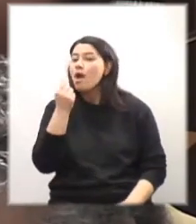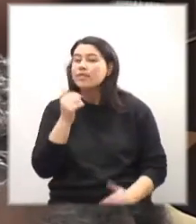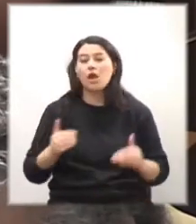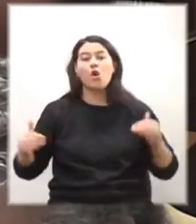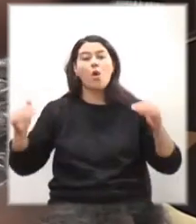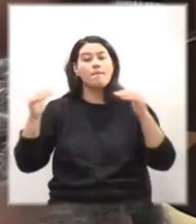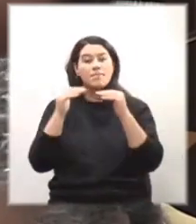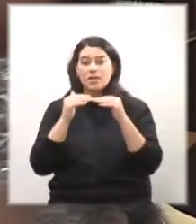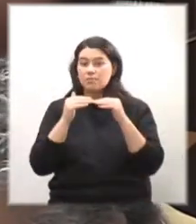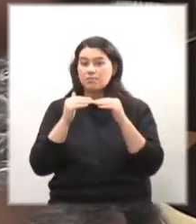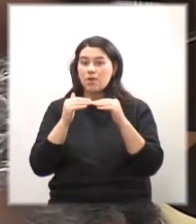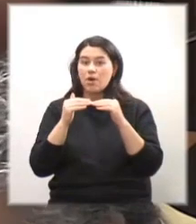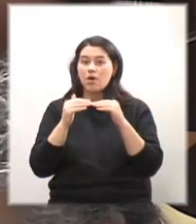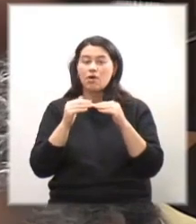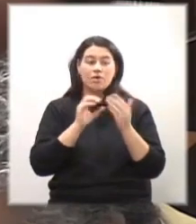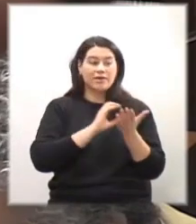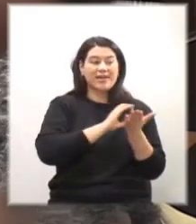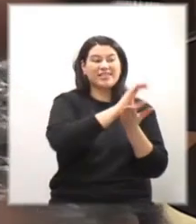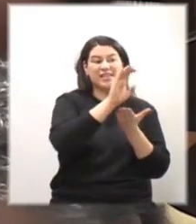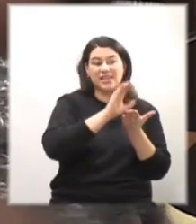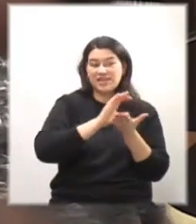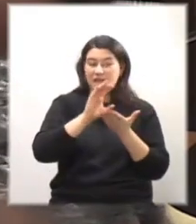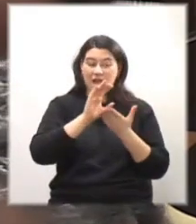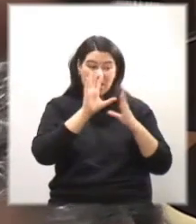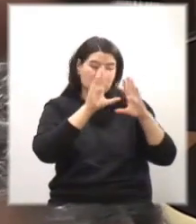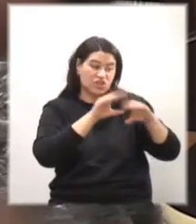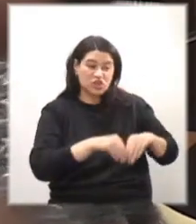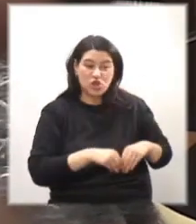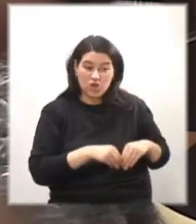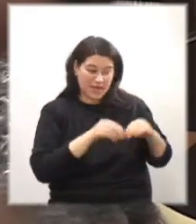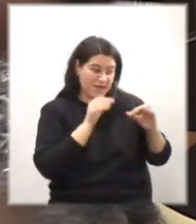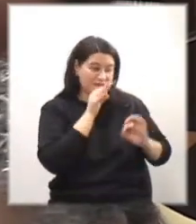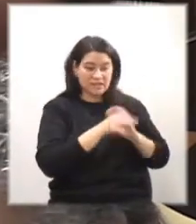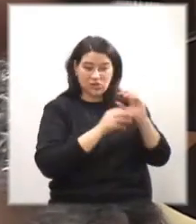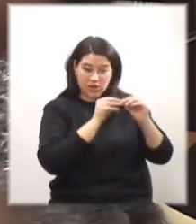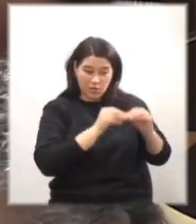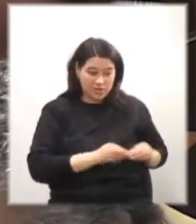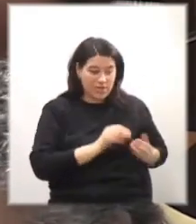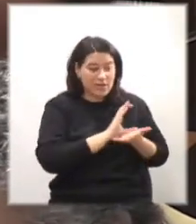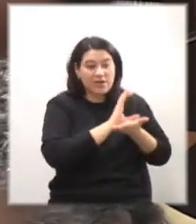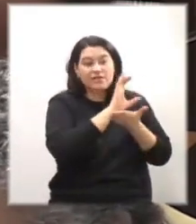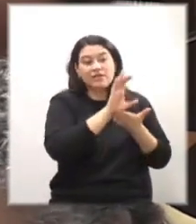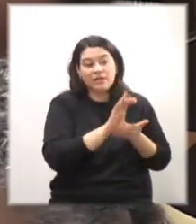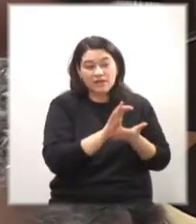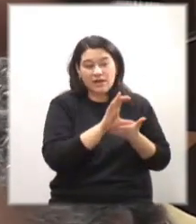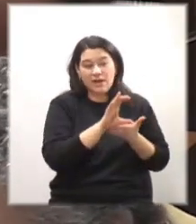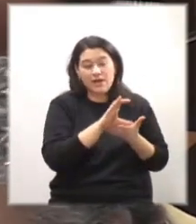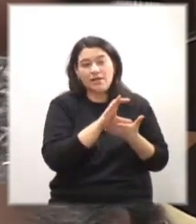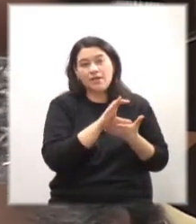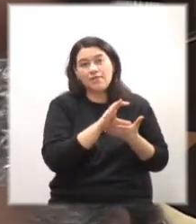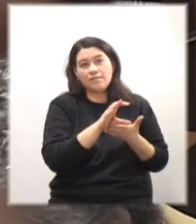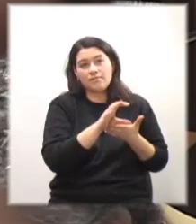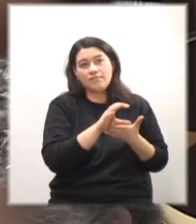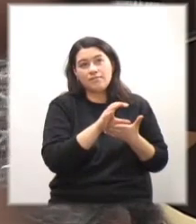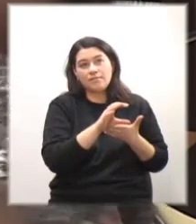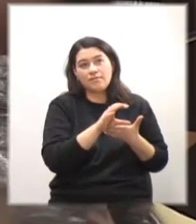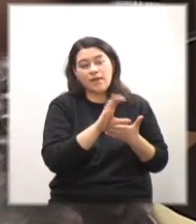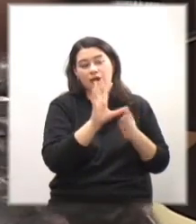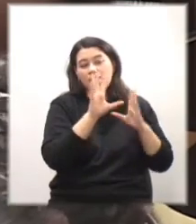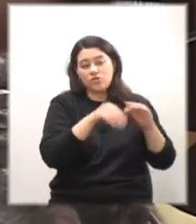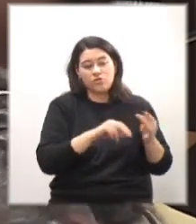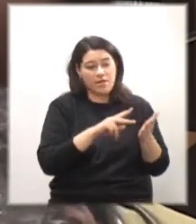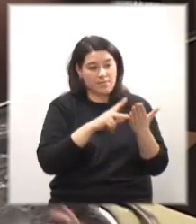mismo que lo que se asigna en toda esta rendición de cuentas para apuntalar todas las